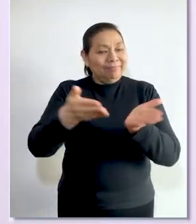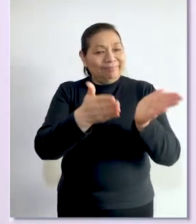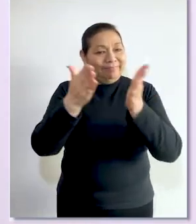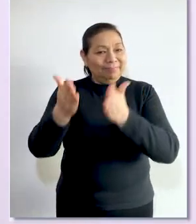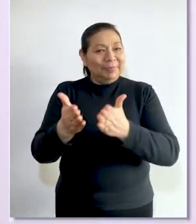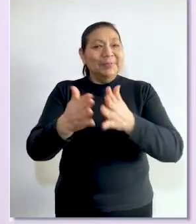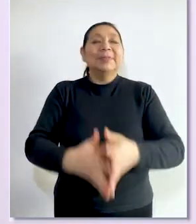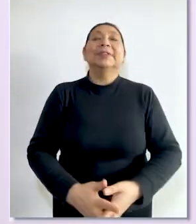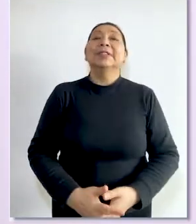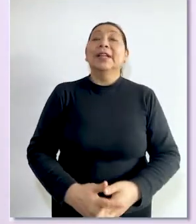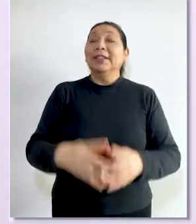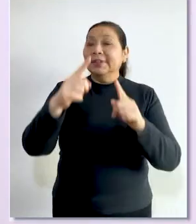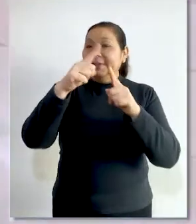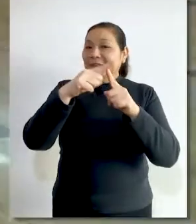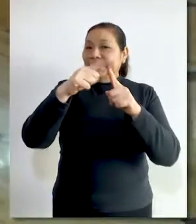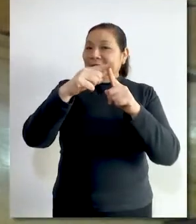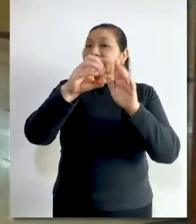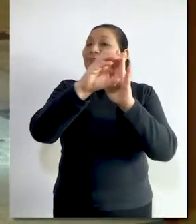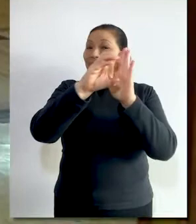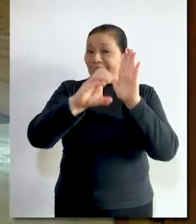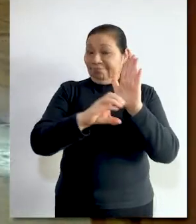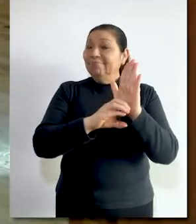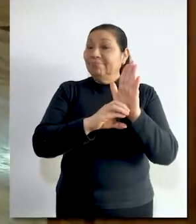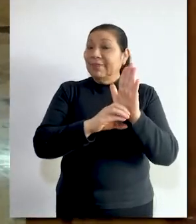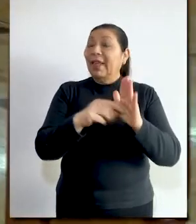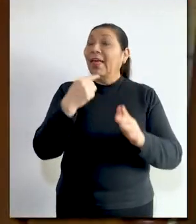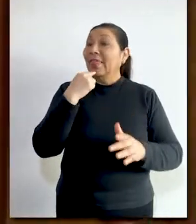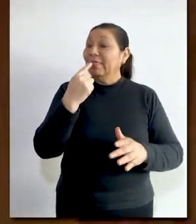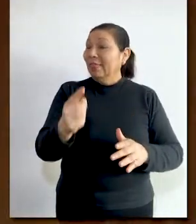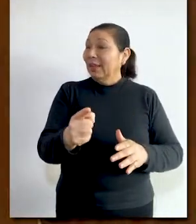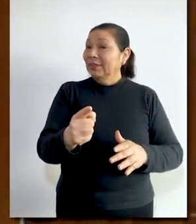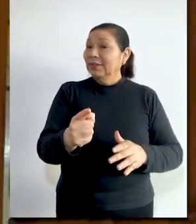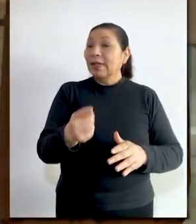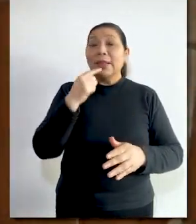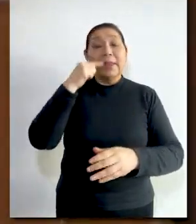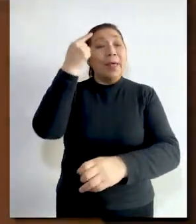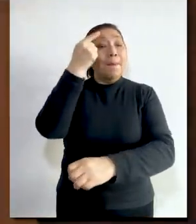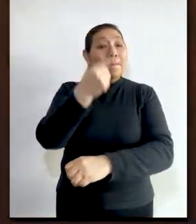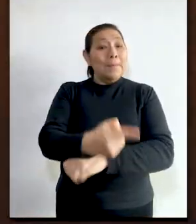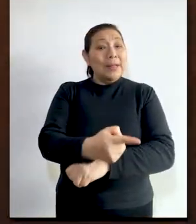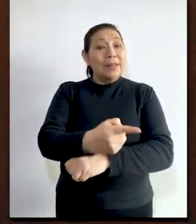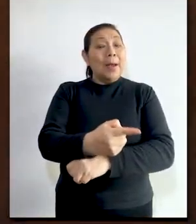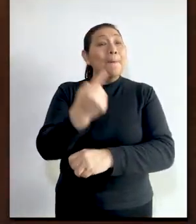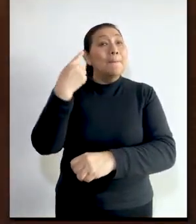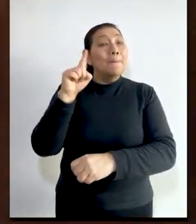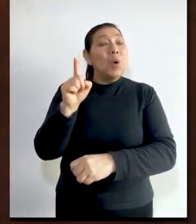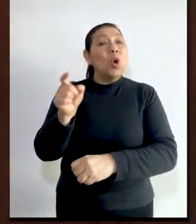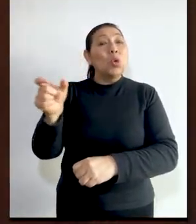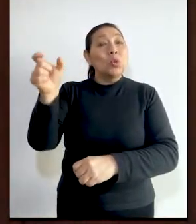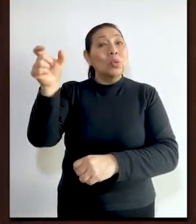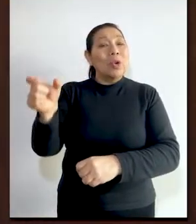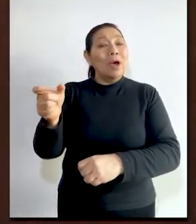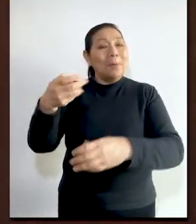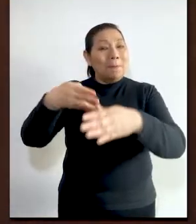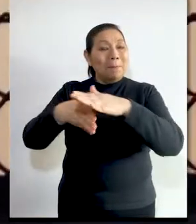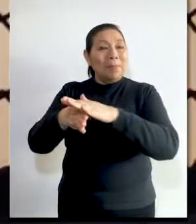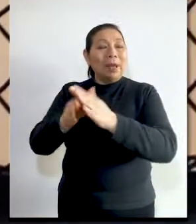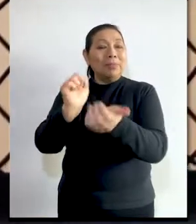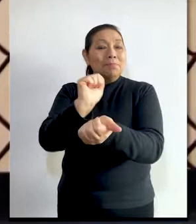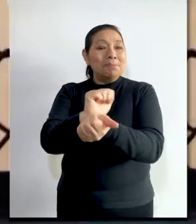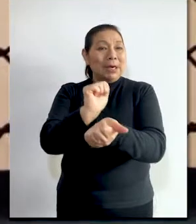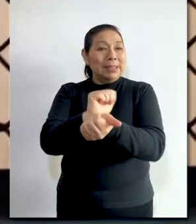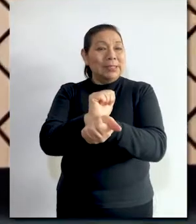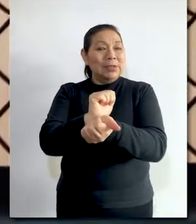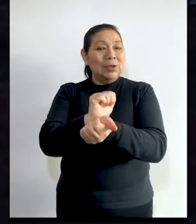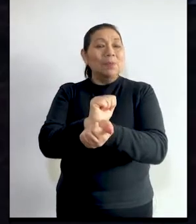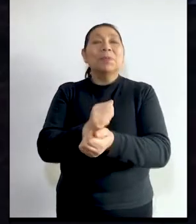del caso en el siguiente nota el tribunal constitucional declaró infundada la demanda de hábeas corpus interpuesta por un